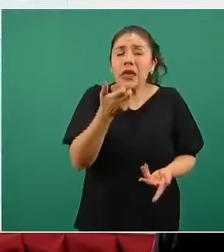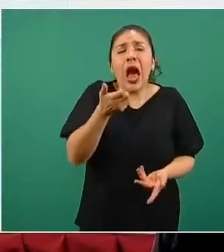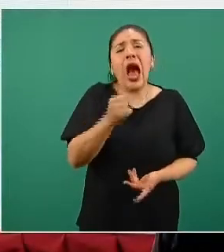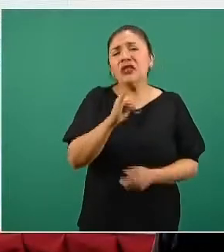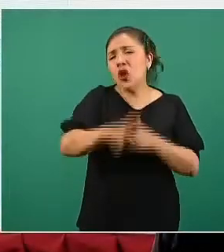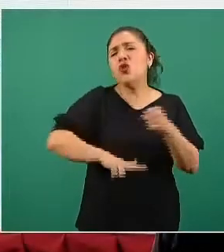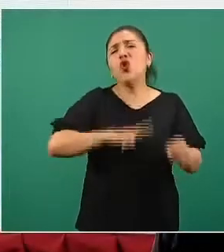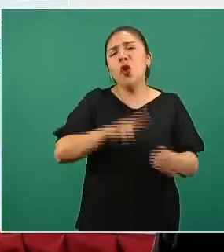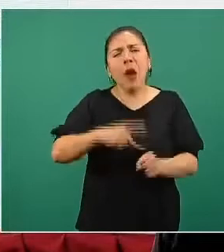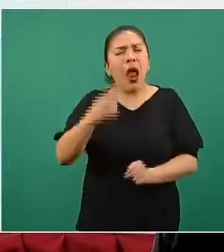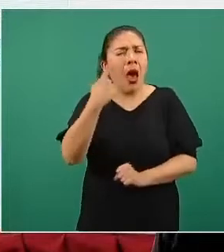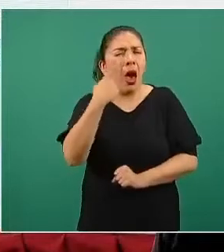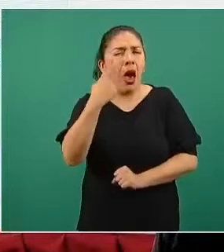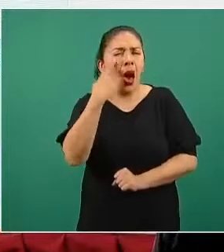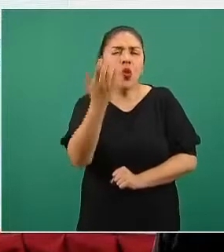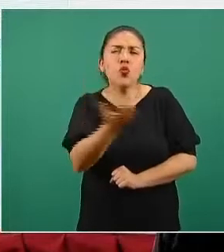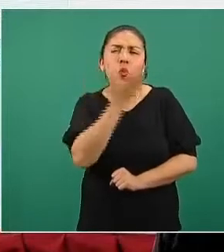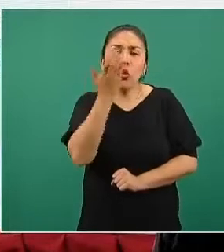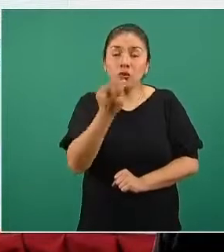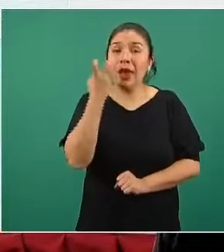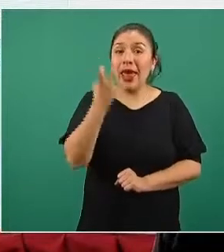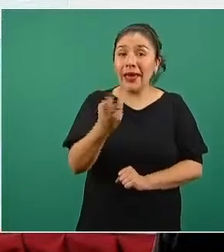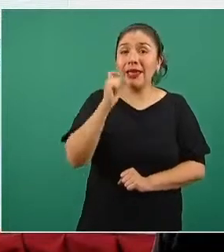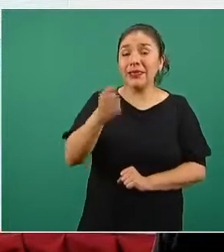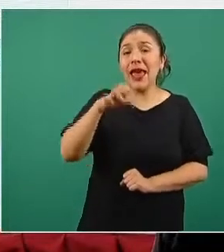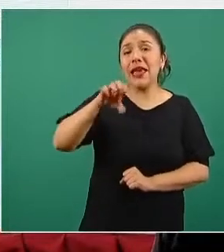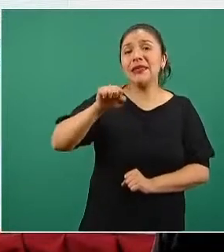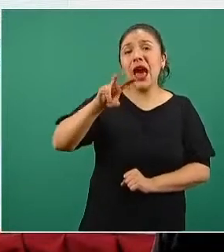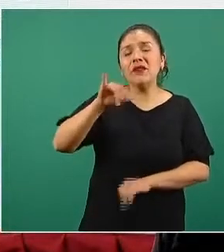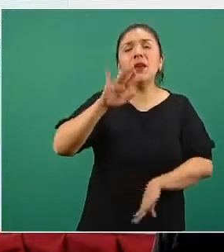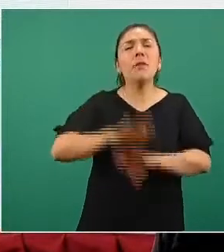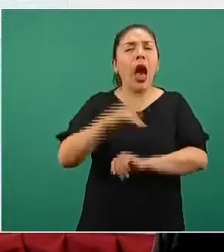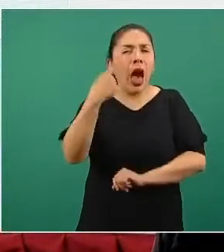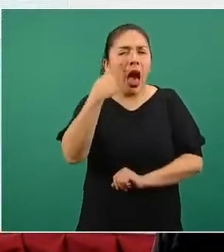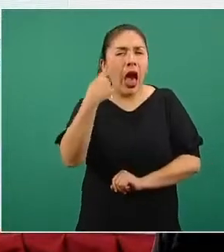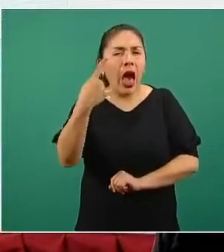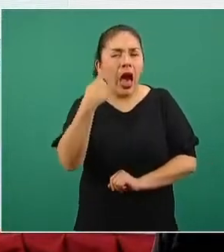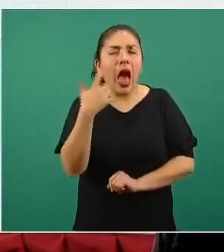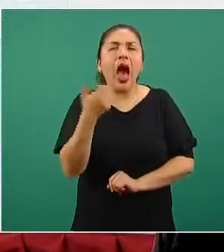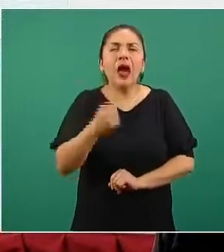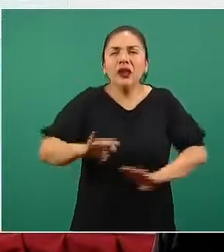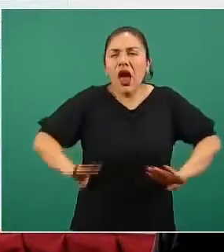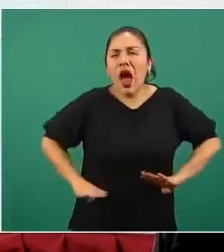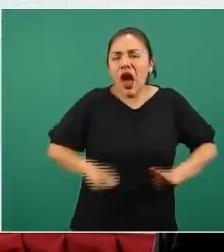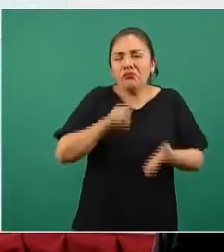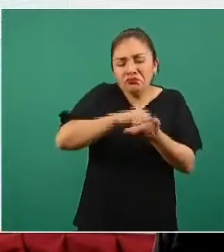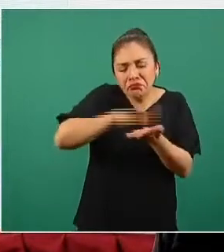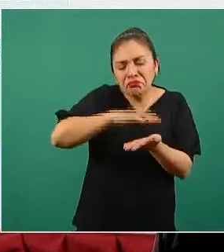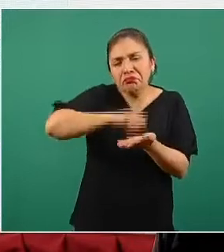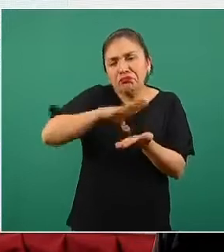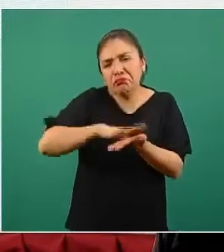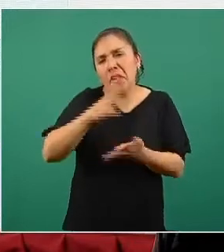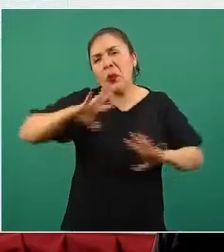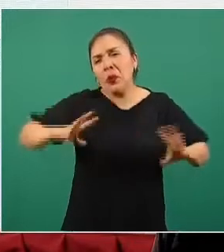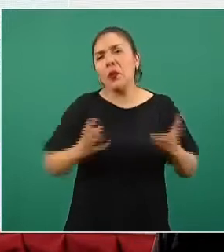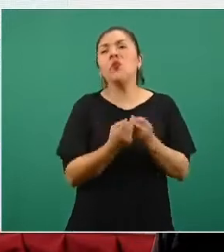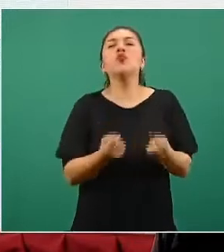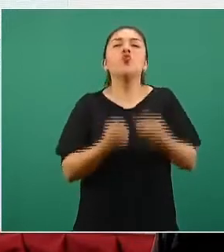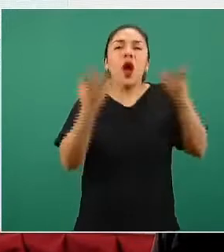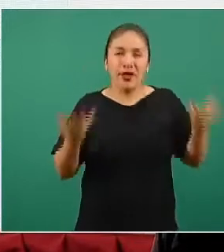habitual. Y estos son los ESAVIs que más comúnmente se van presentando.